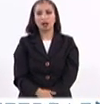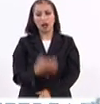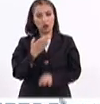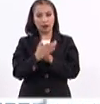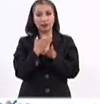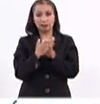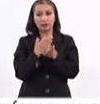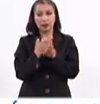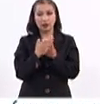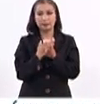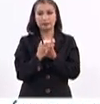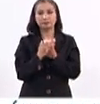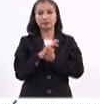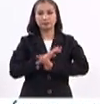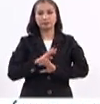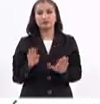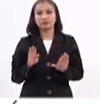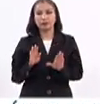este momento